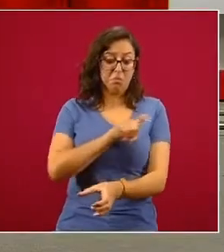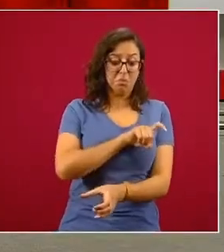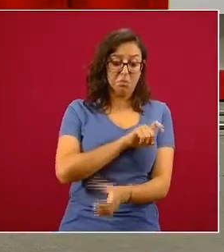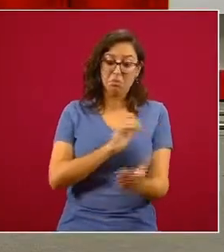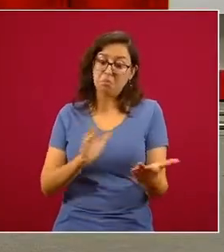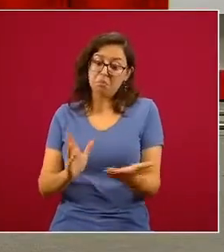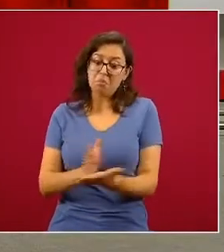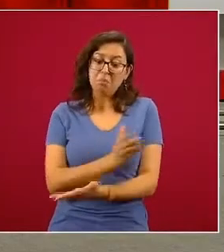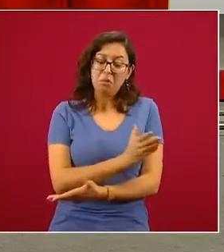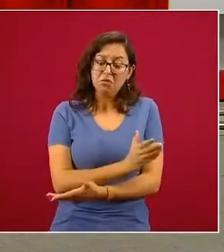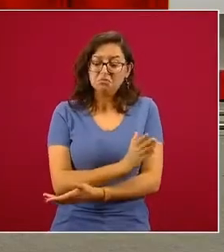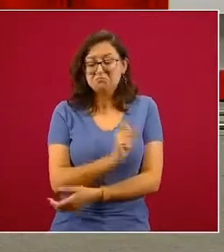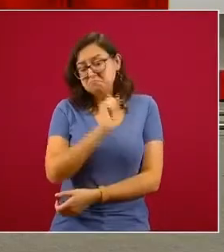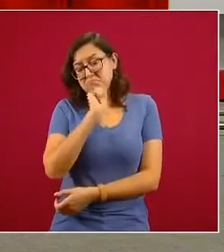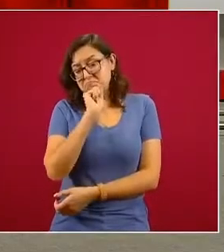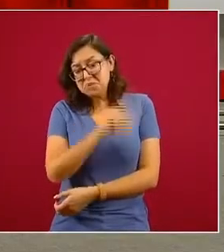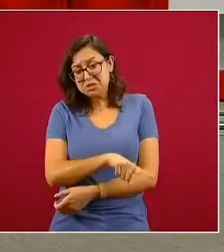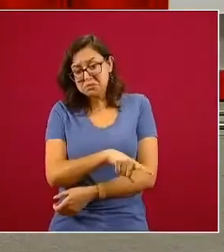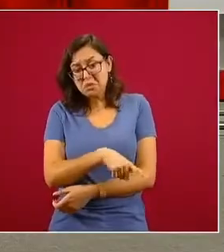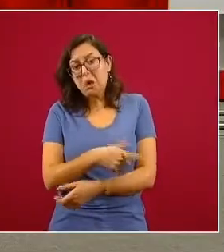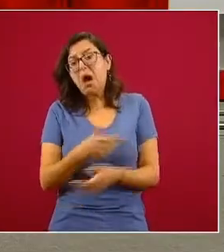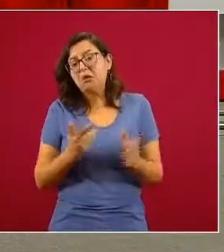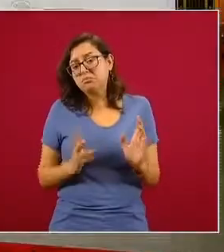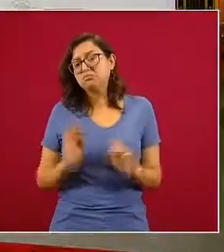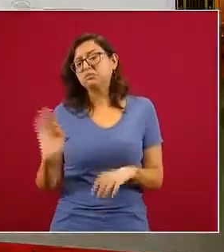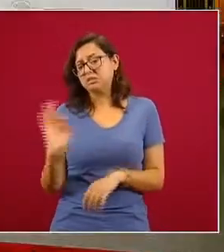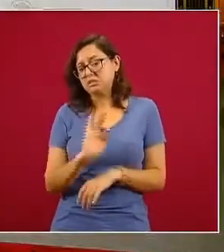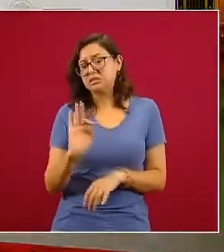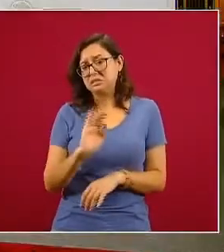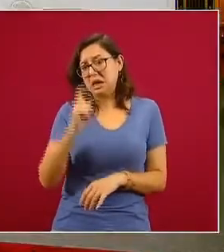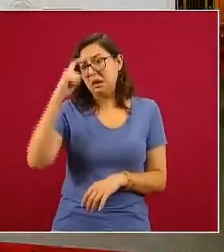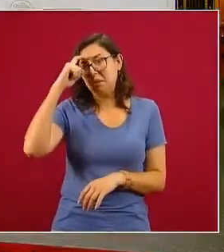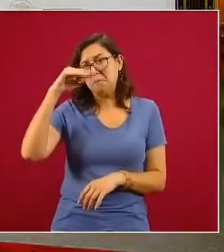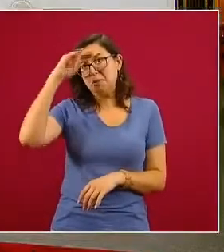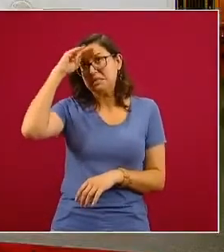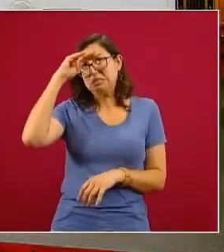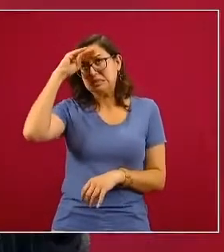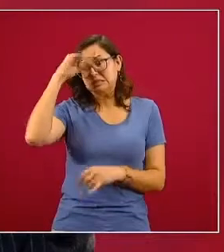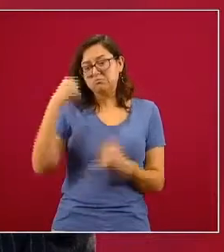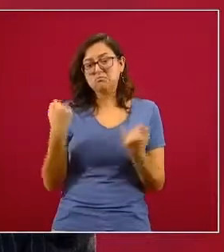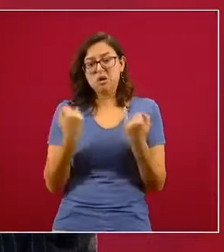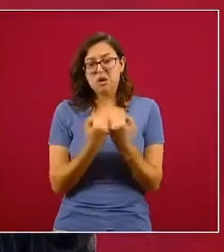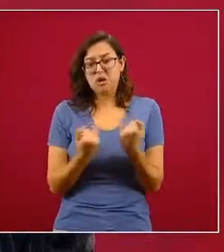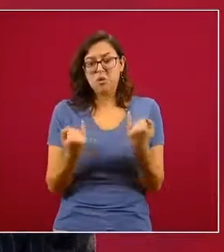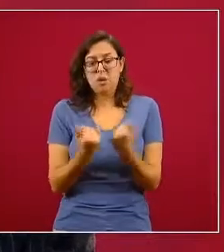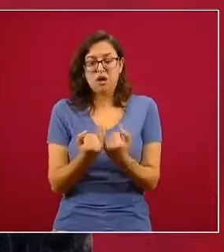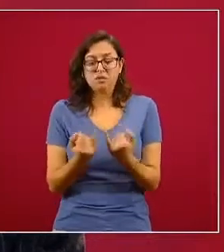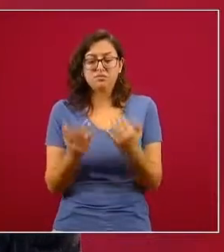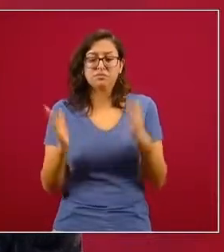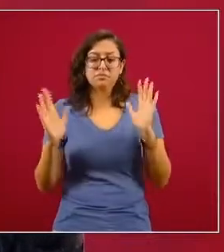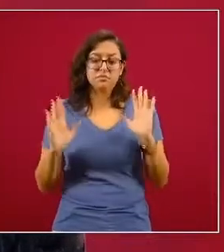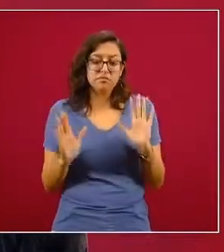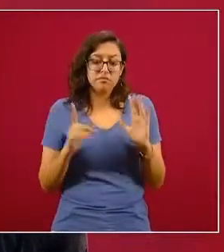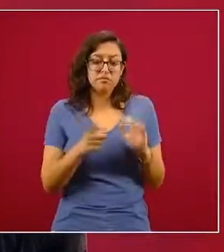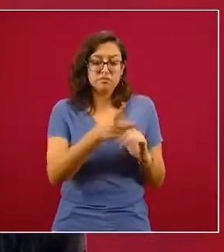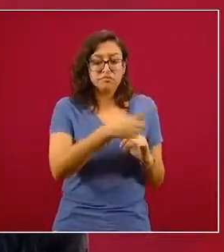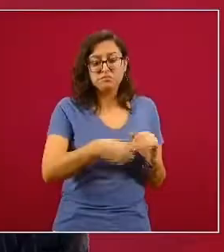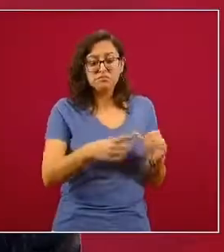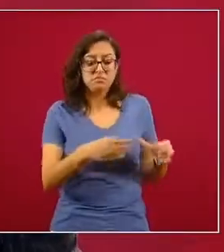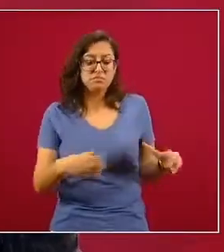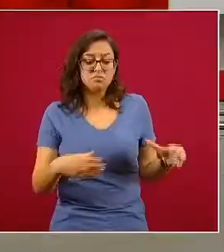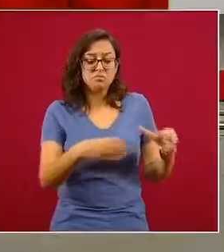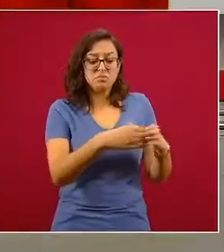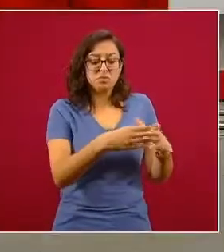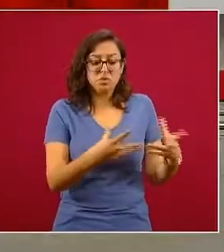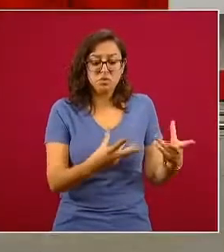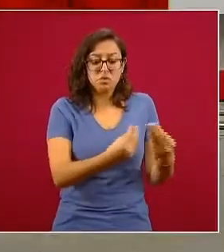diferenciarse de sus 22 compañeros y compañeras y marcar como que son una alianza